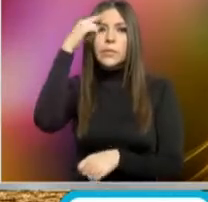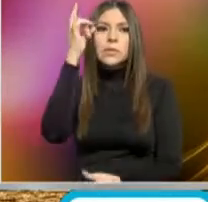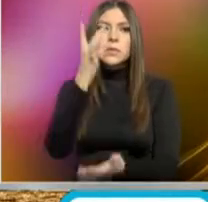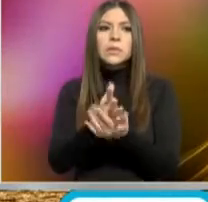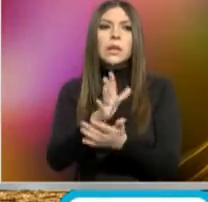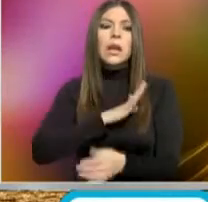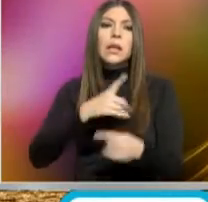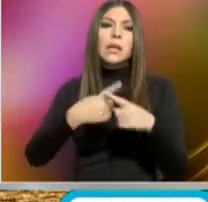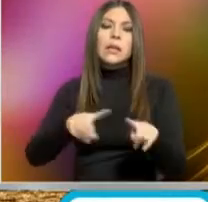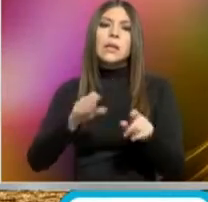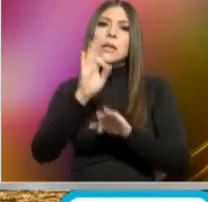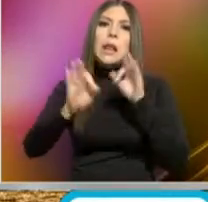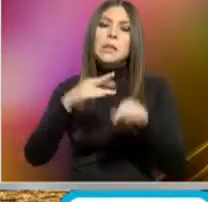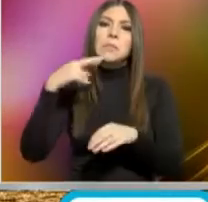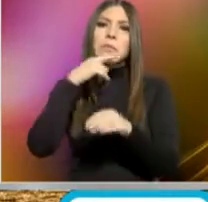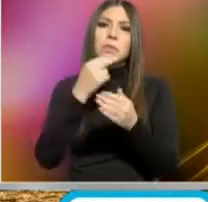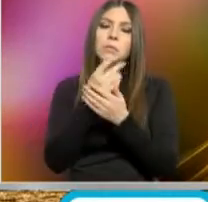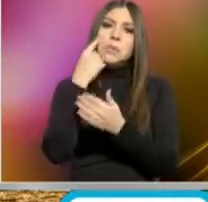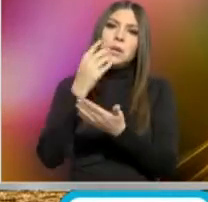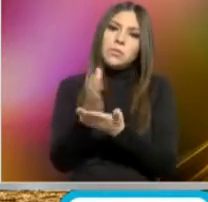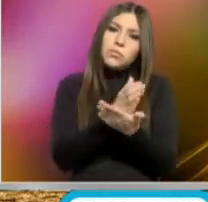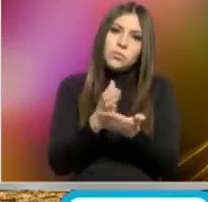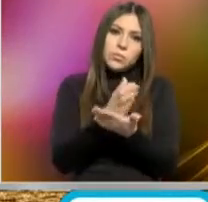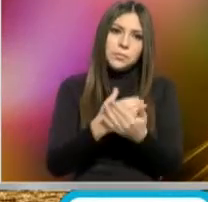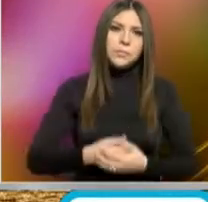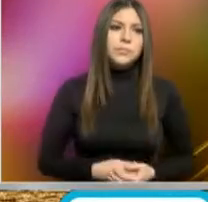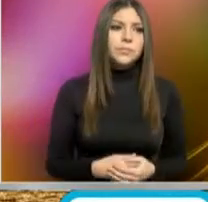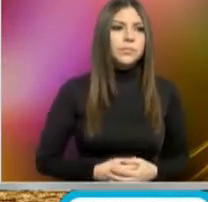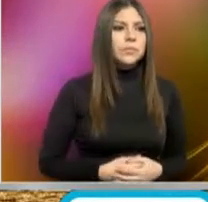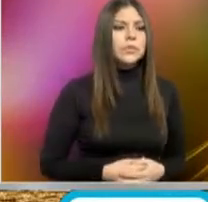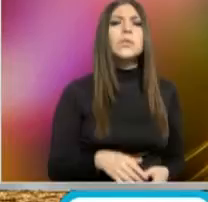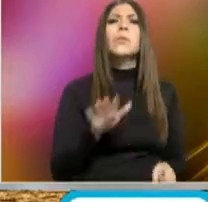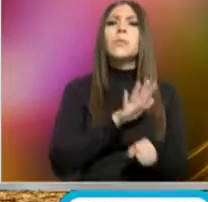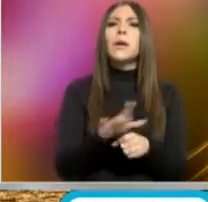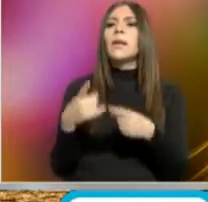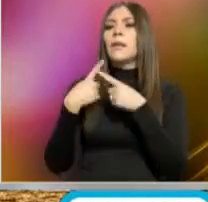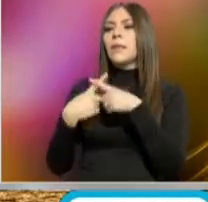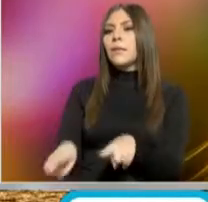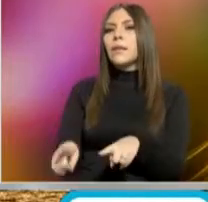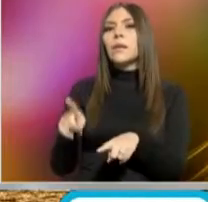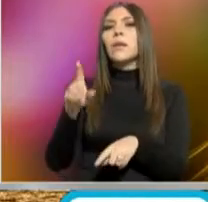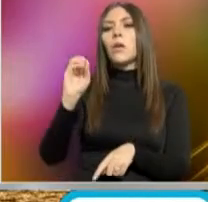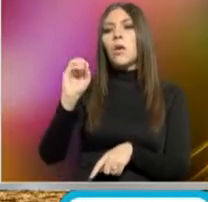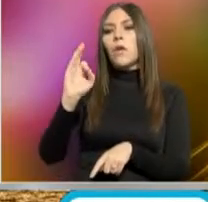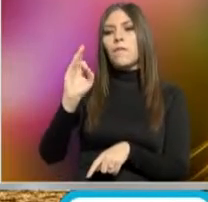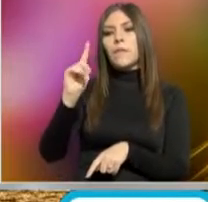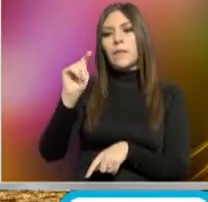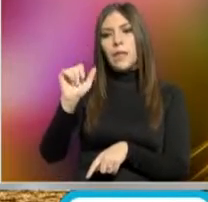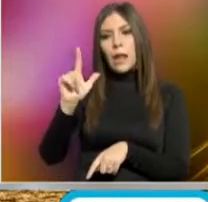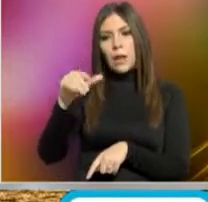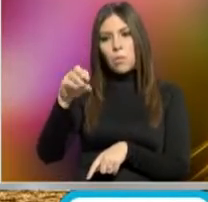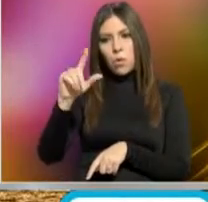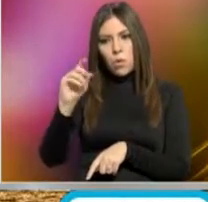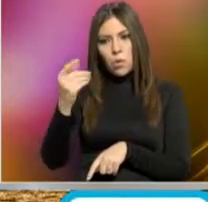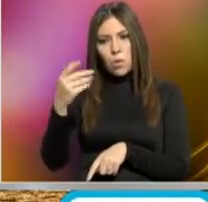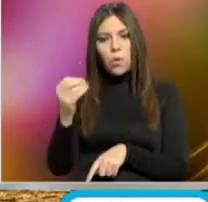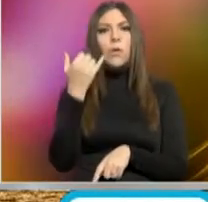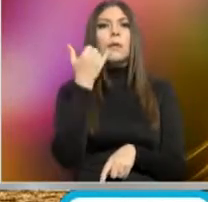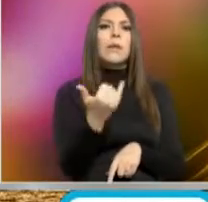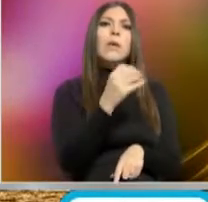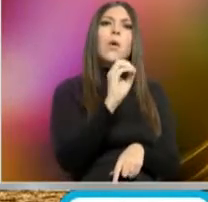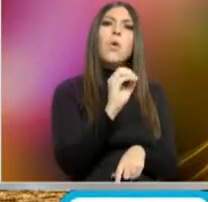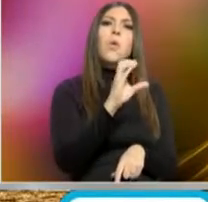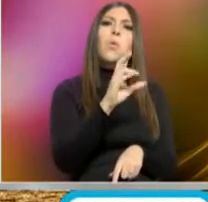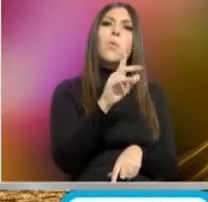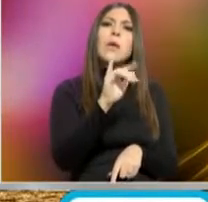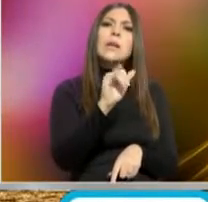tratamiento. Oye, rápidamente, ¿cuál es la diferencia entre un oftalmólogo y un oculista? Siempre es una pregunta muy frecuente. ¿No? Sí. Porque